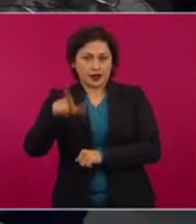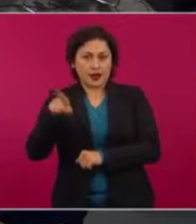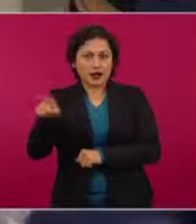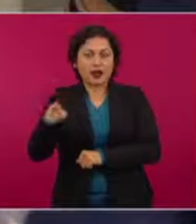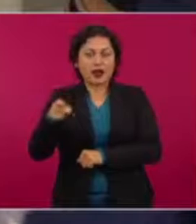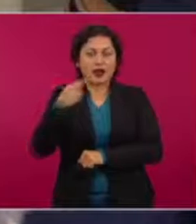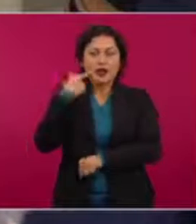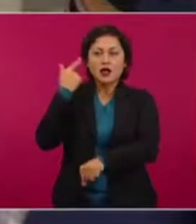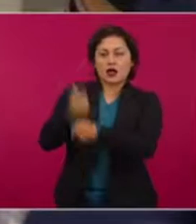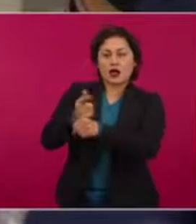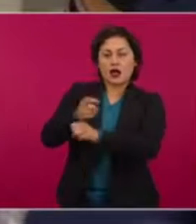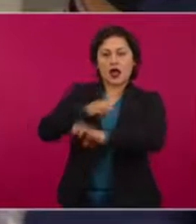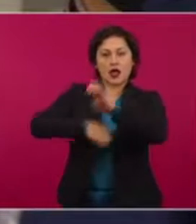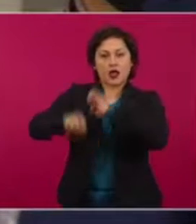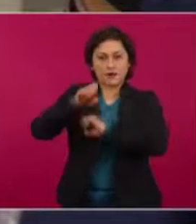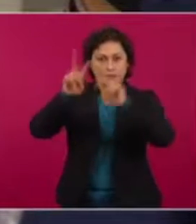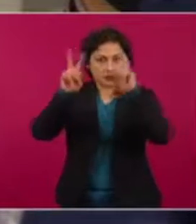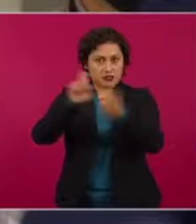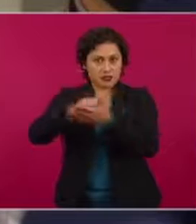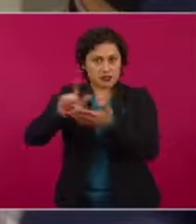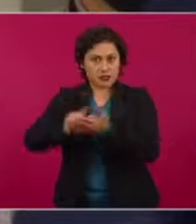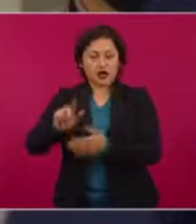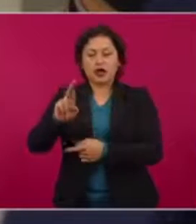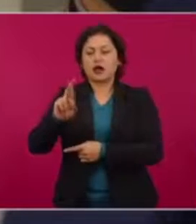algunas empresas de limpieza como son Rapax,